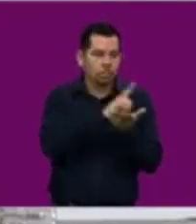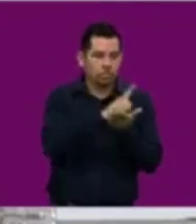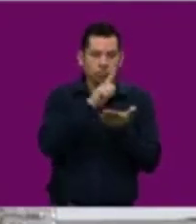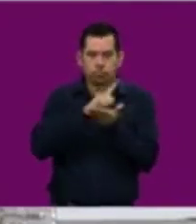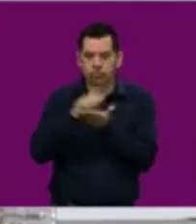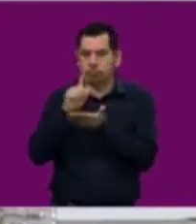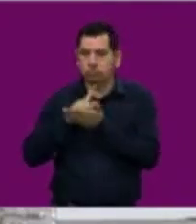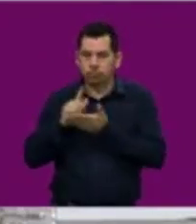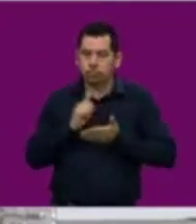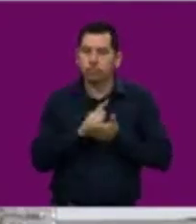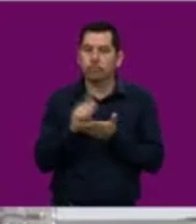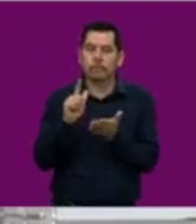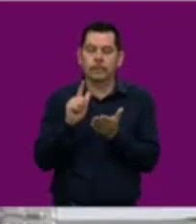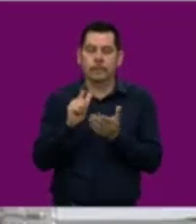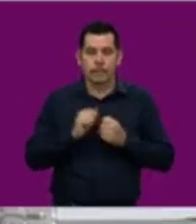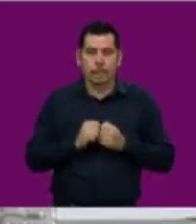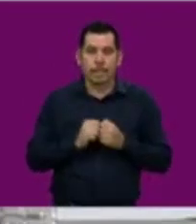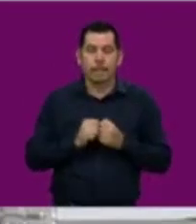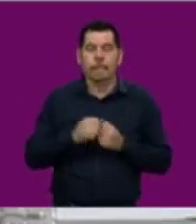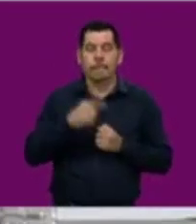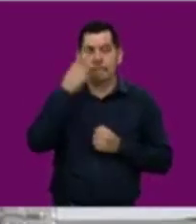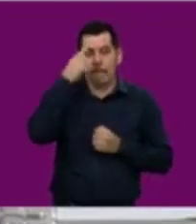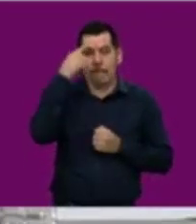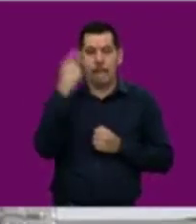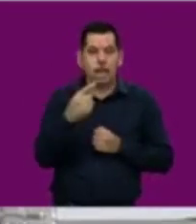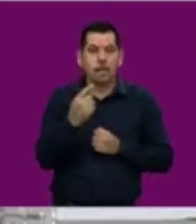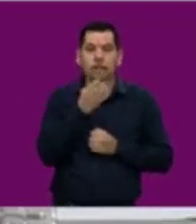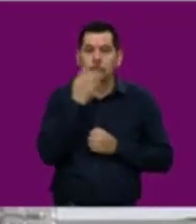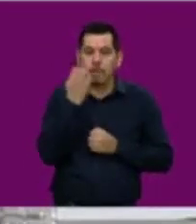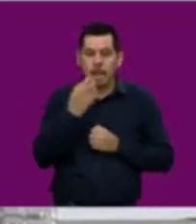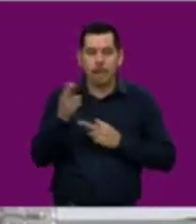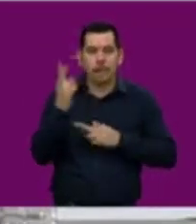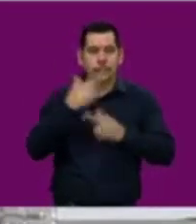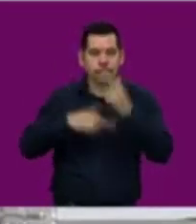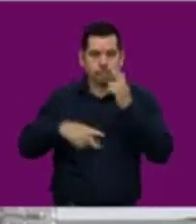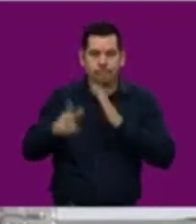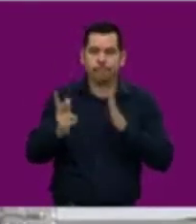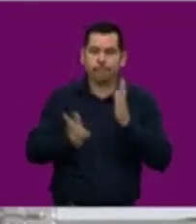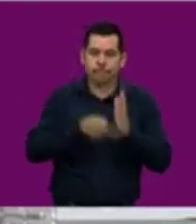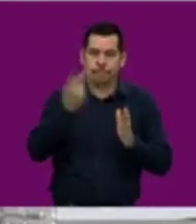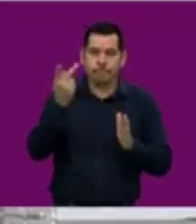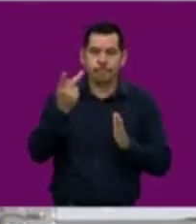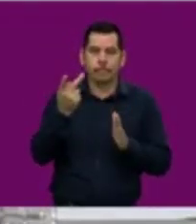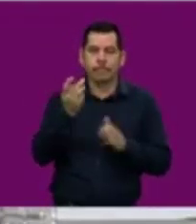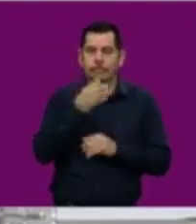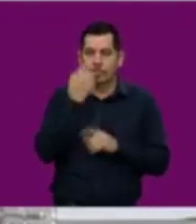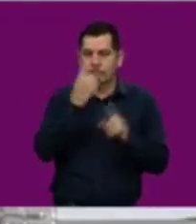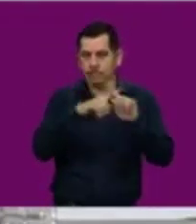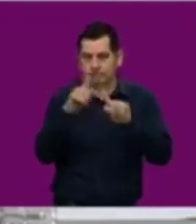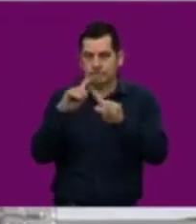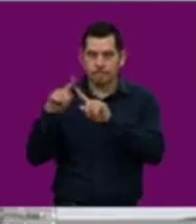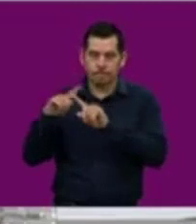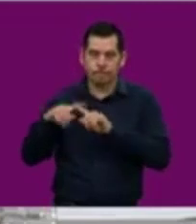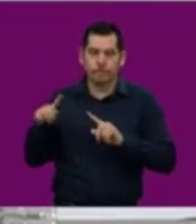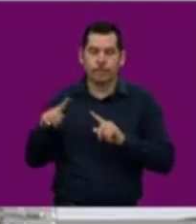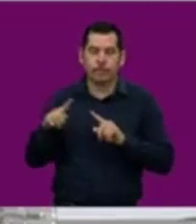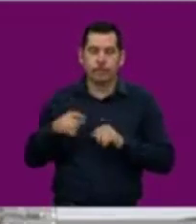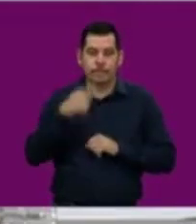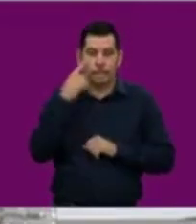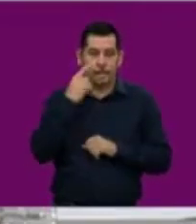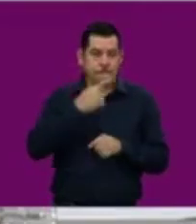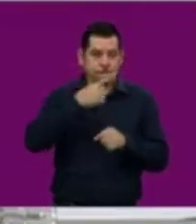estrategia de vuelta gradual a las aulas para los planteles seleccionados en esta primera etapa como